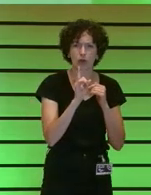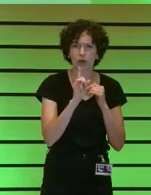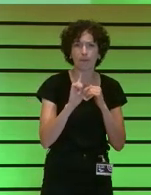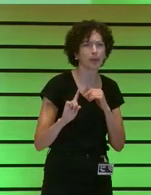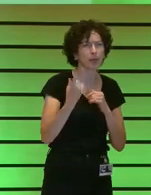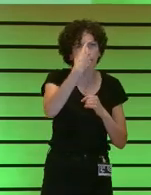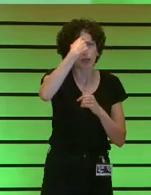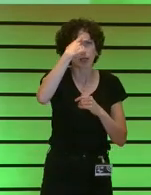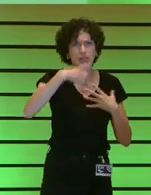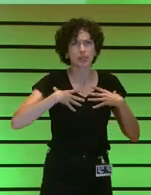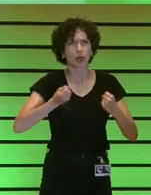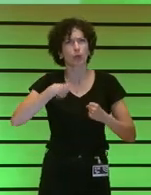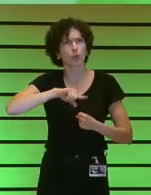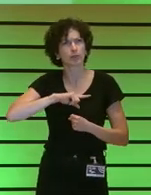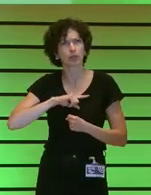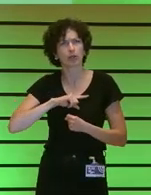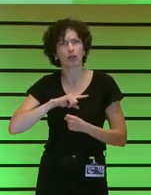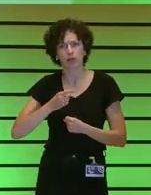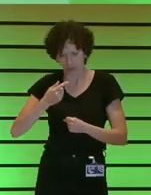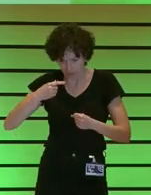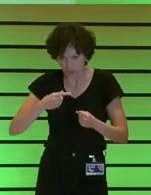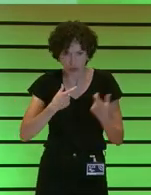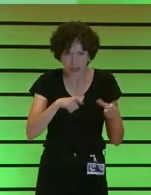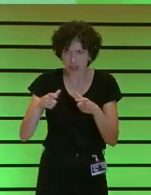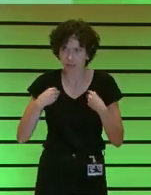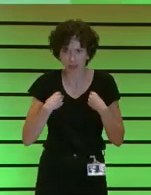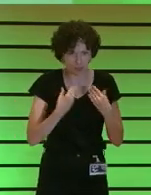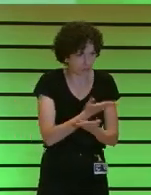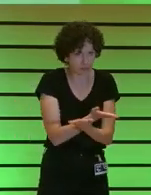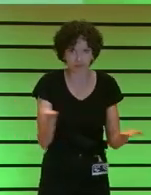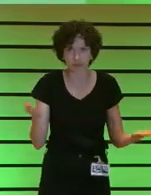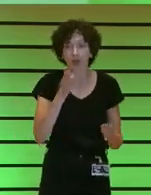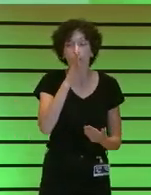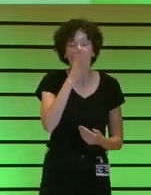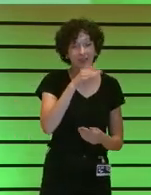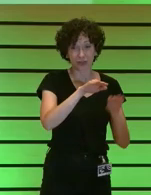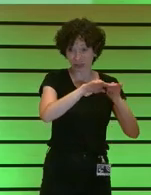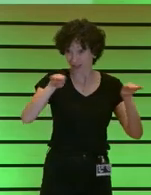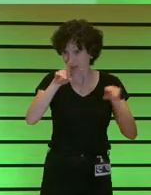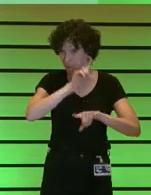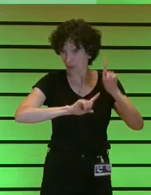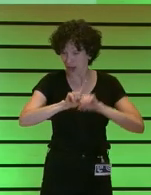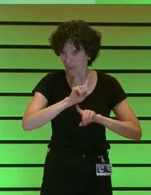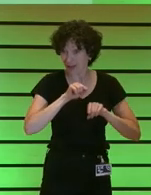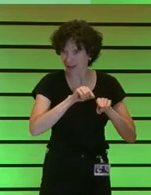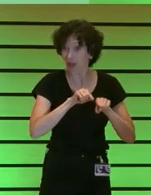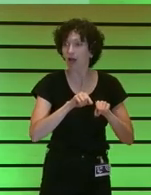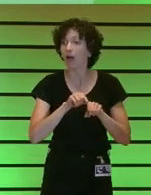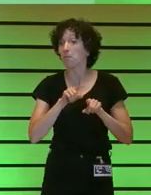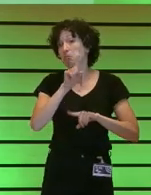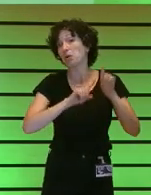pensemos en nosotros en el resto de seres vivos porque la sostenibilidad el problema de la sostenibilidad no es un problema del planeta